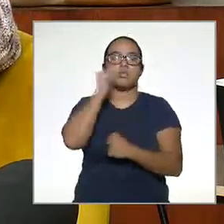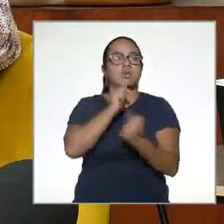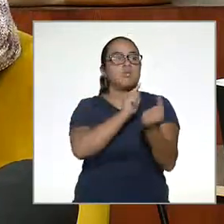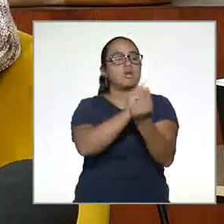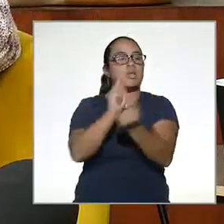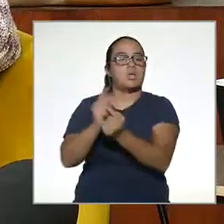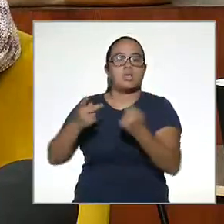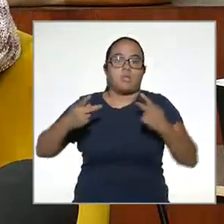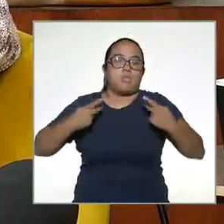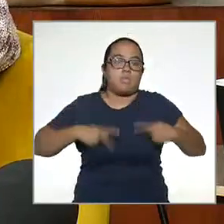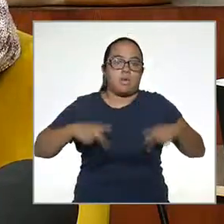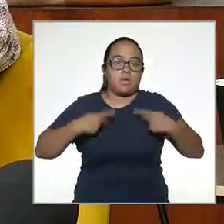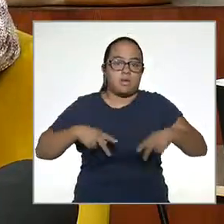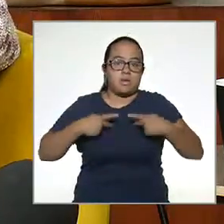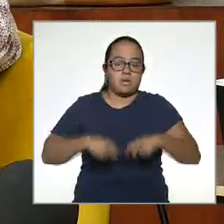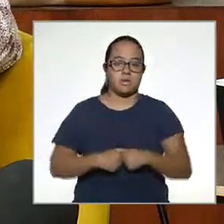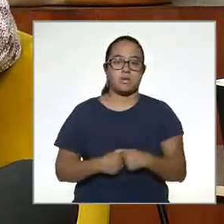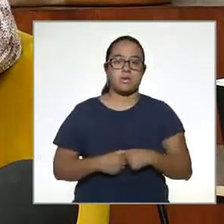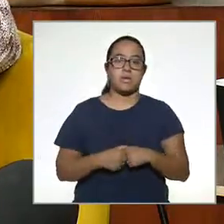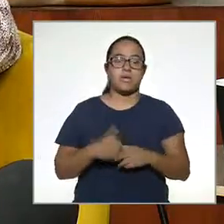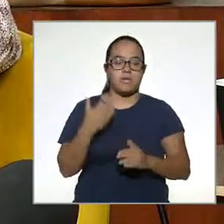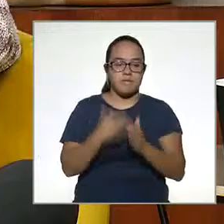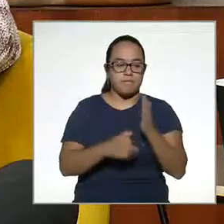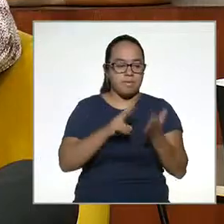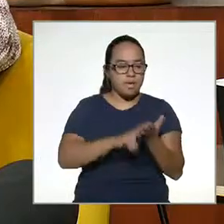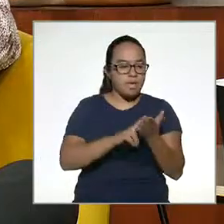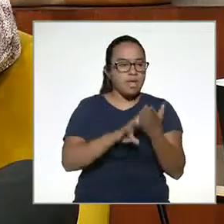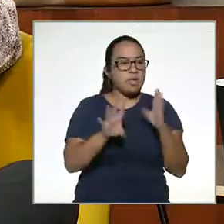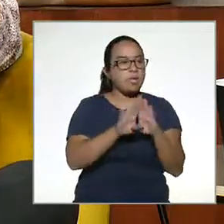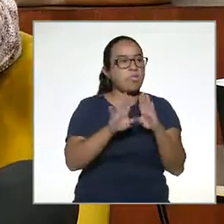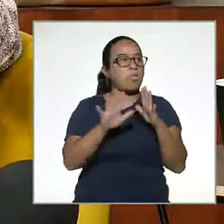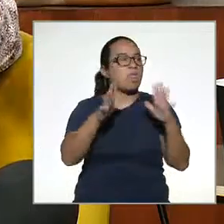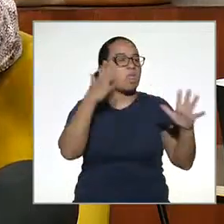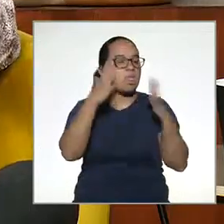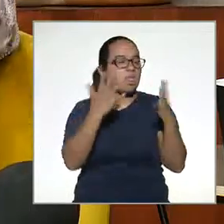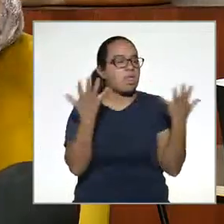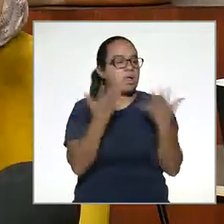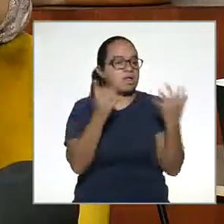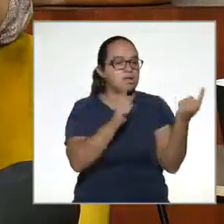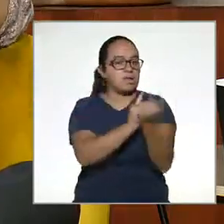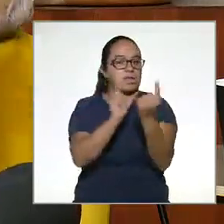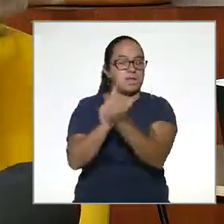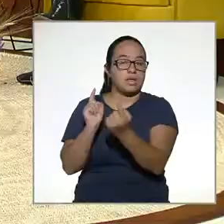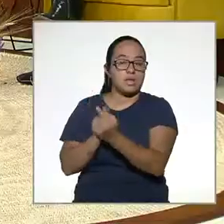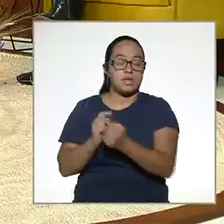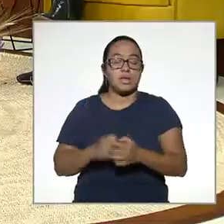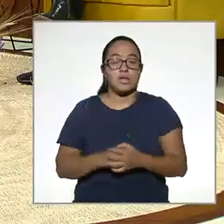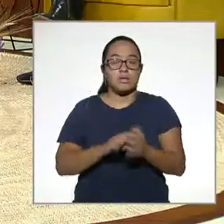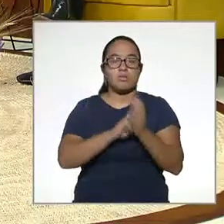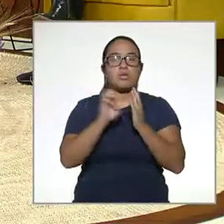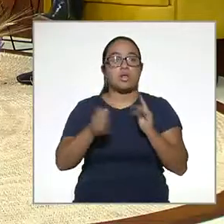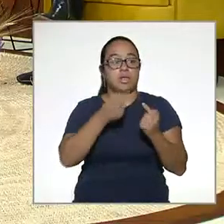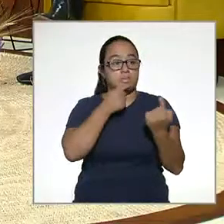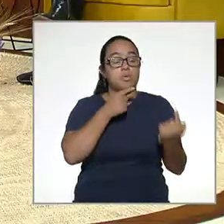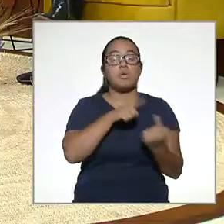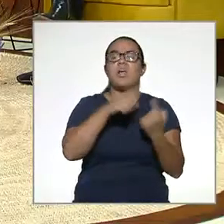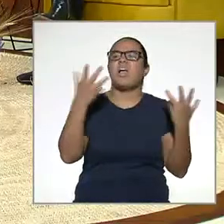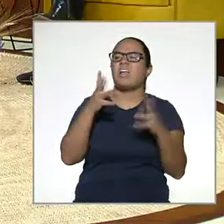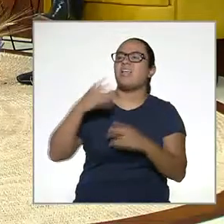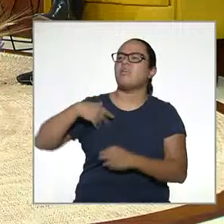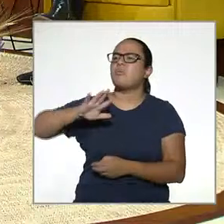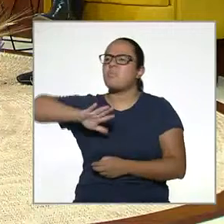donde se sobrevalora también la extroversión. En el mismo colegio es el niño que levanta la mano, el niño que